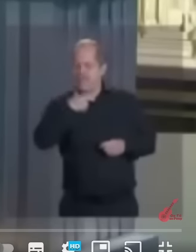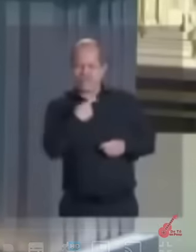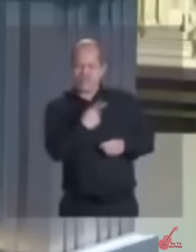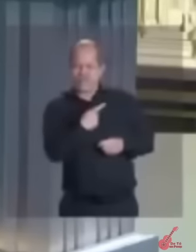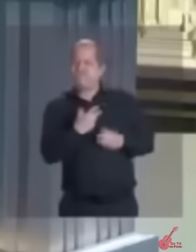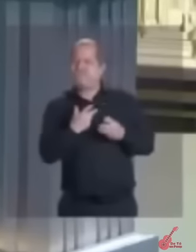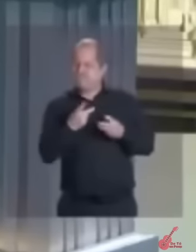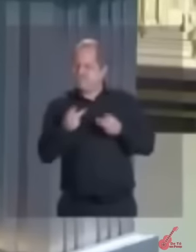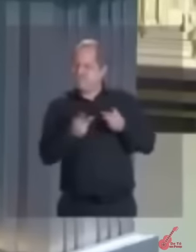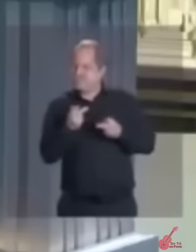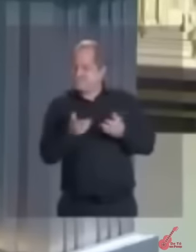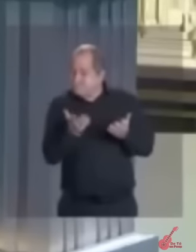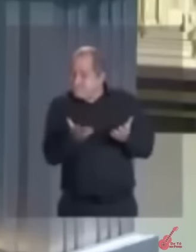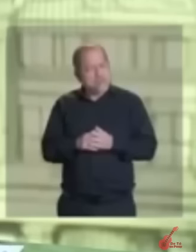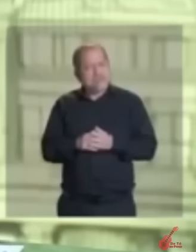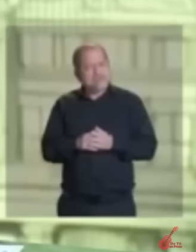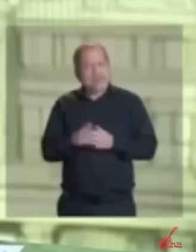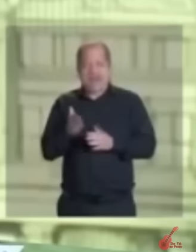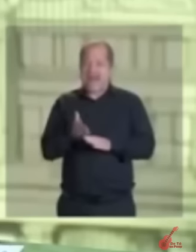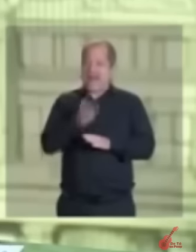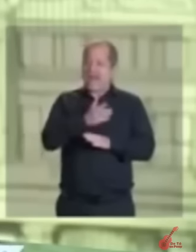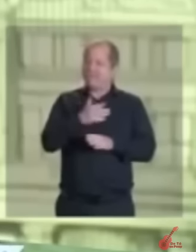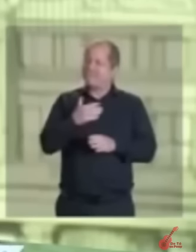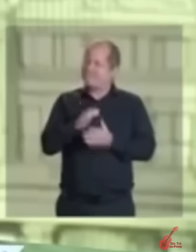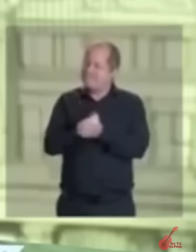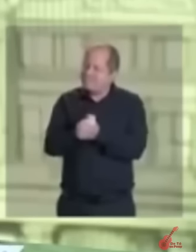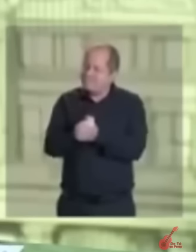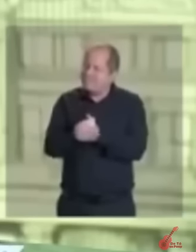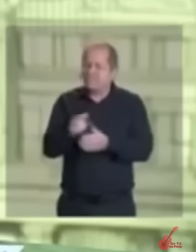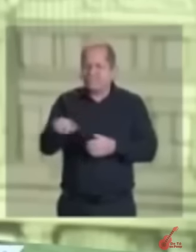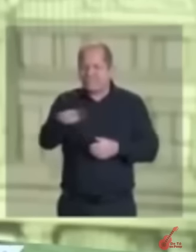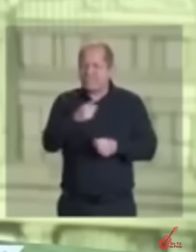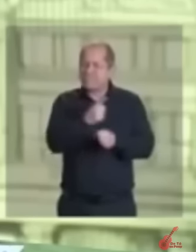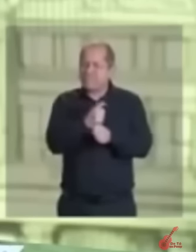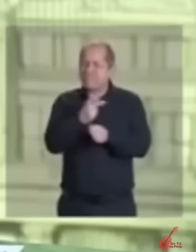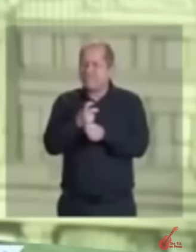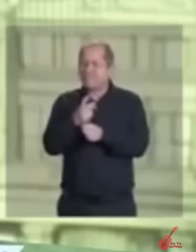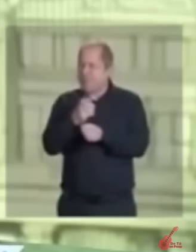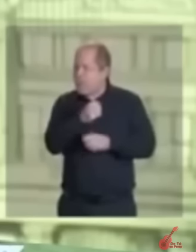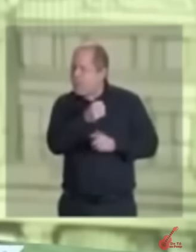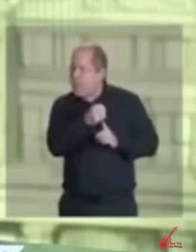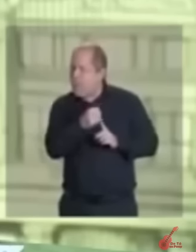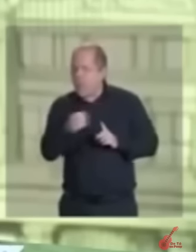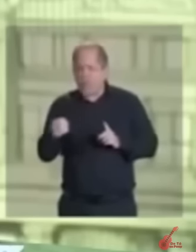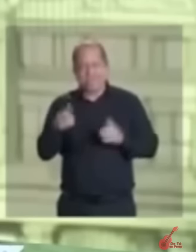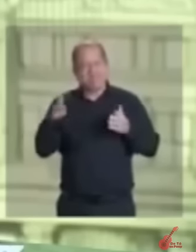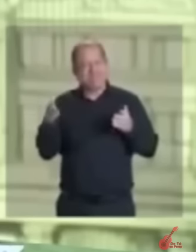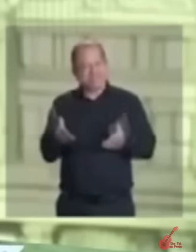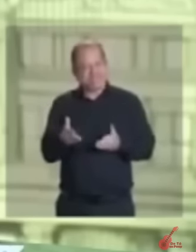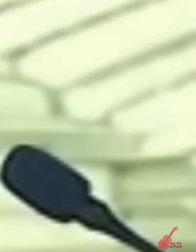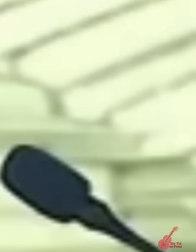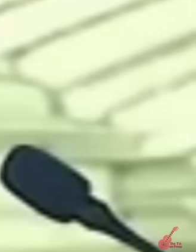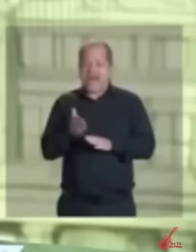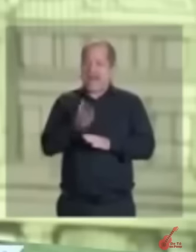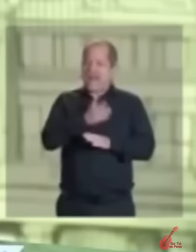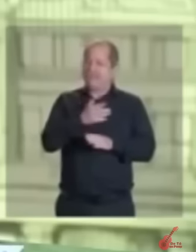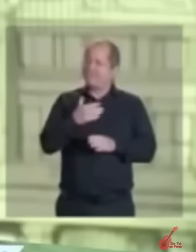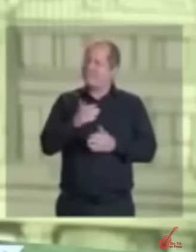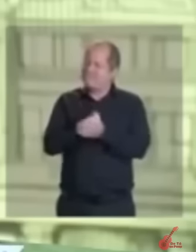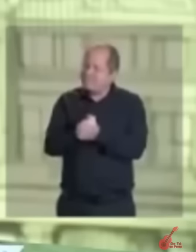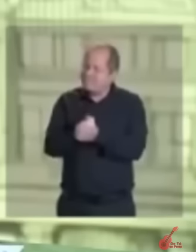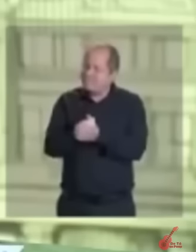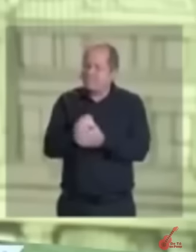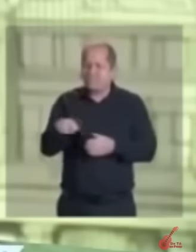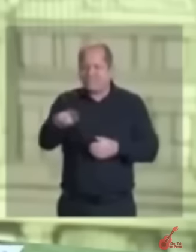güey. Gracias, Alejandro Cacho, igualmente. Queremos recordarles que cada uno de ustedes se vaya a chingar a su madre. Queremos,